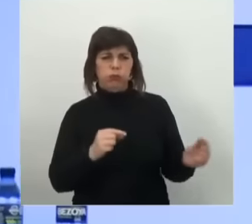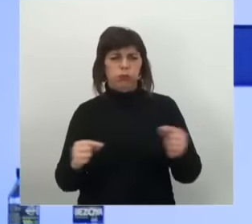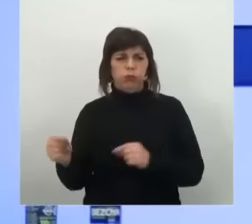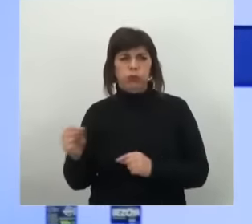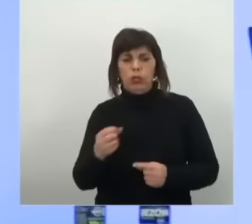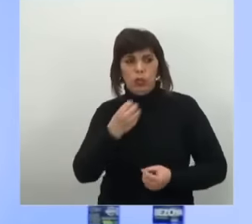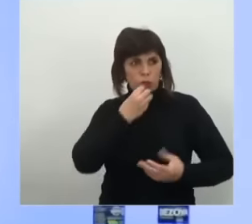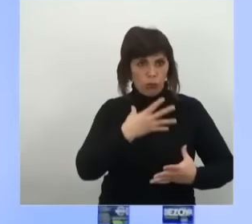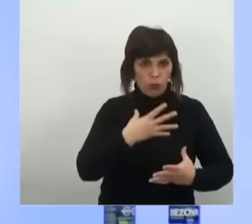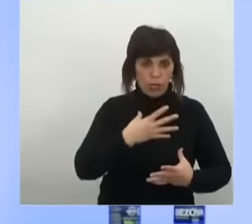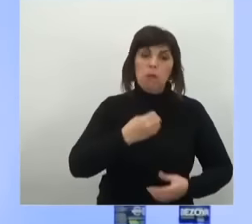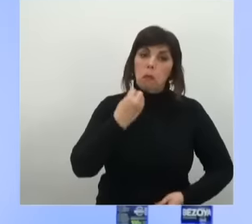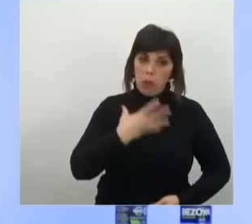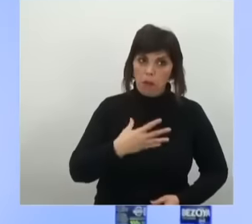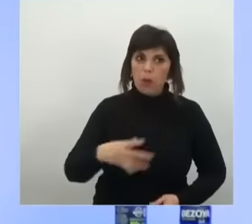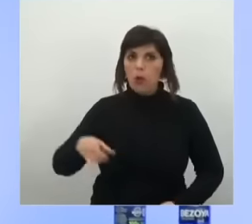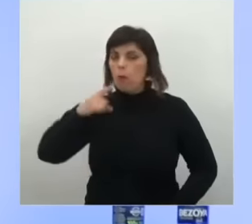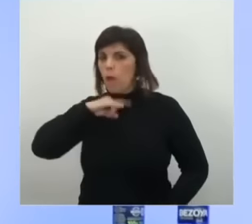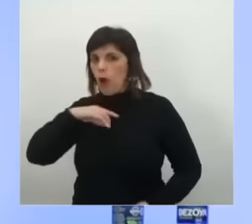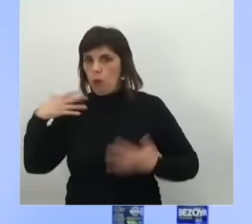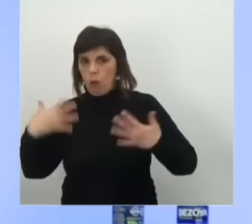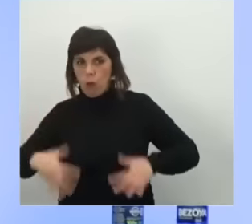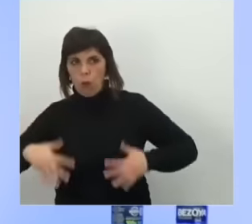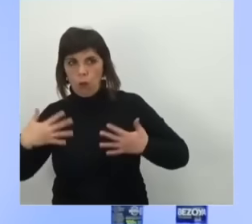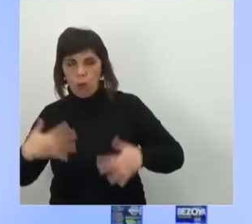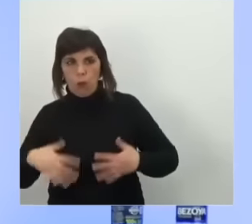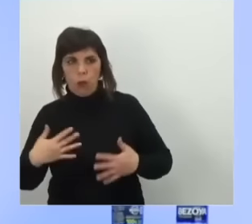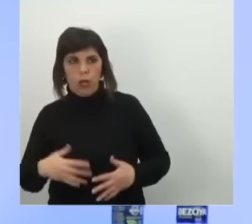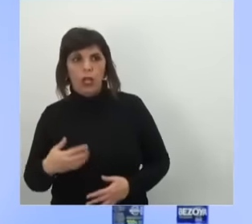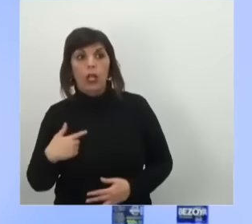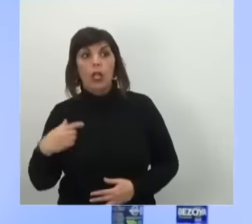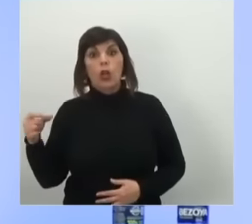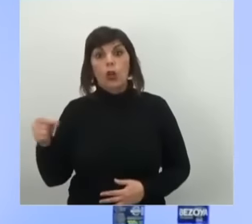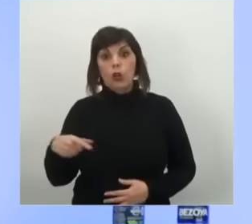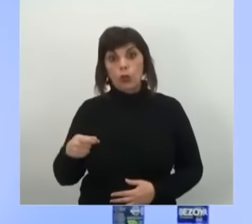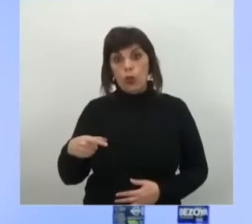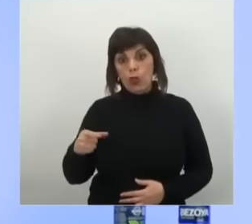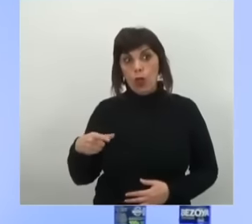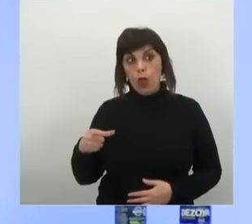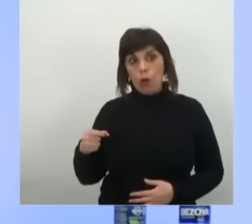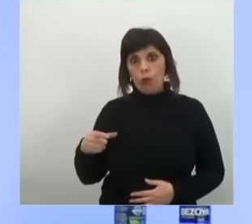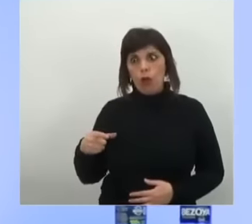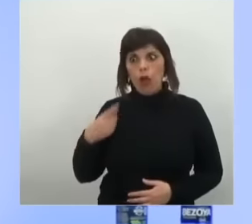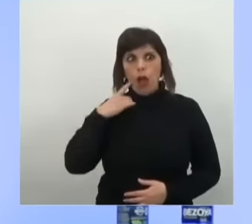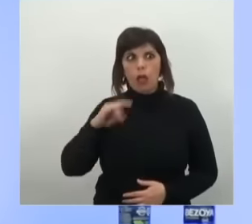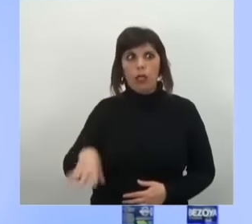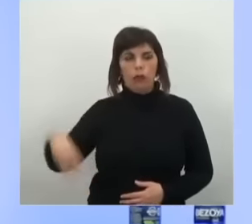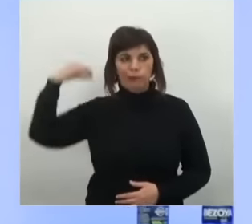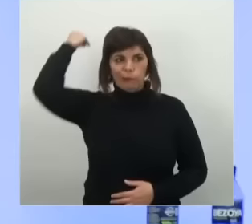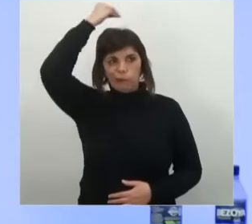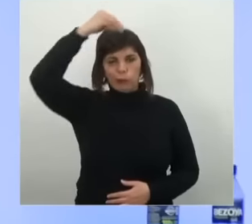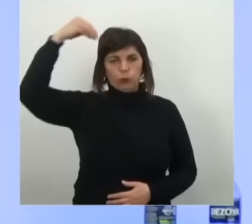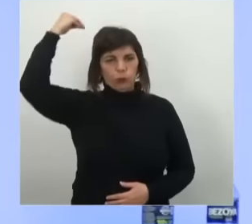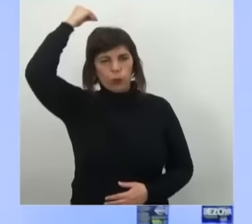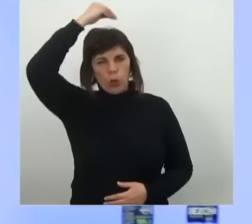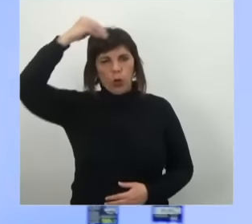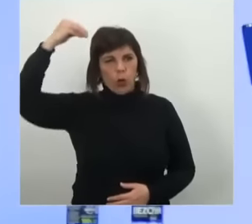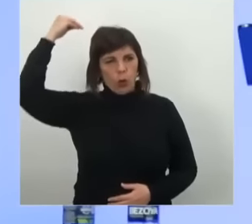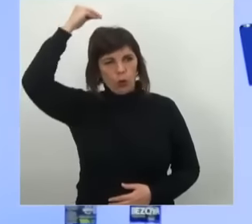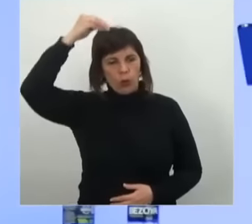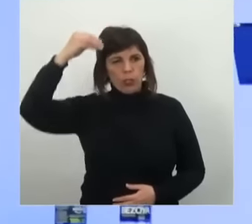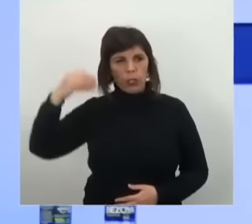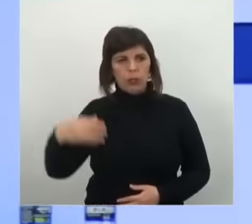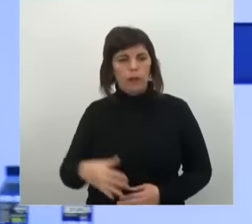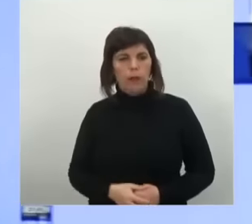va bien pero cuando todo está mal entonces justamente a los que le debíamos era en Árabes y aquellos entonces me empezaron a mandar